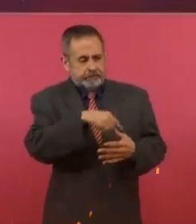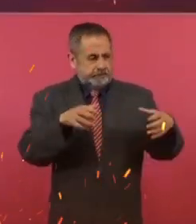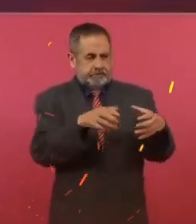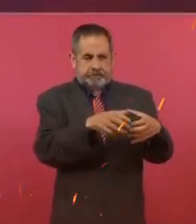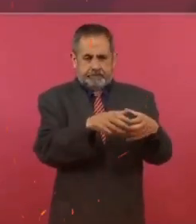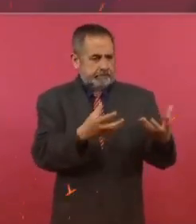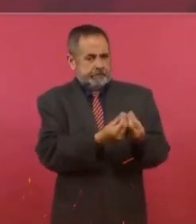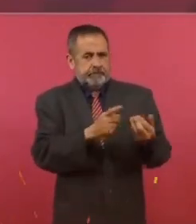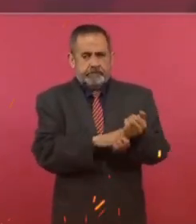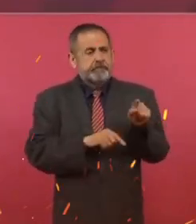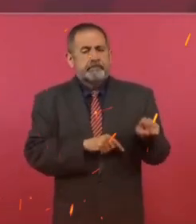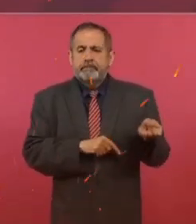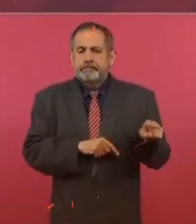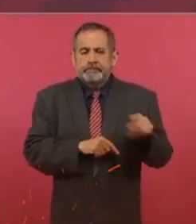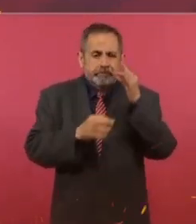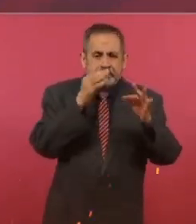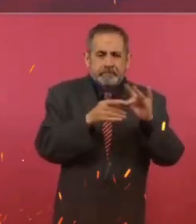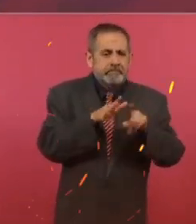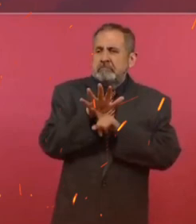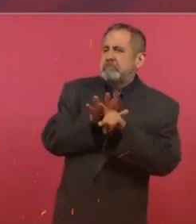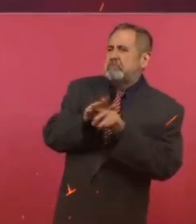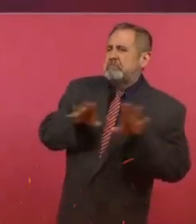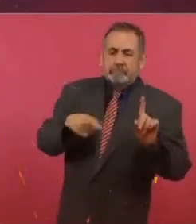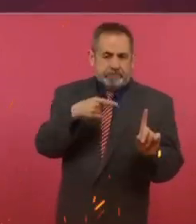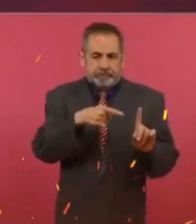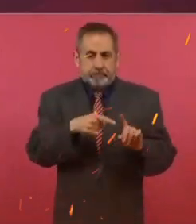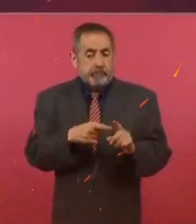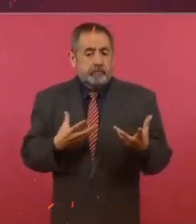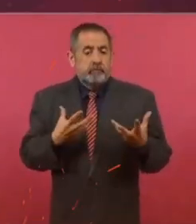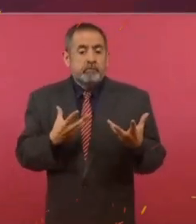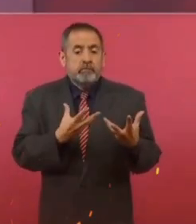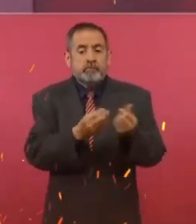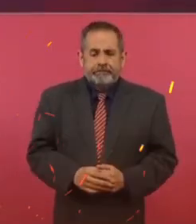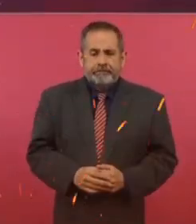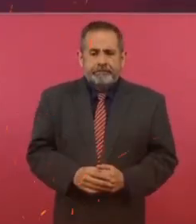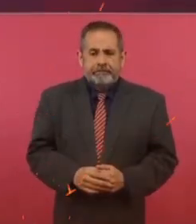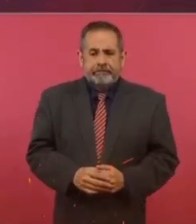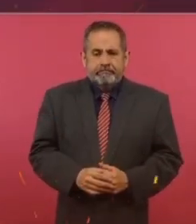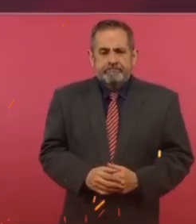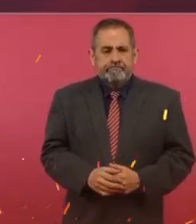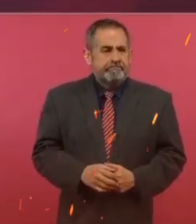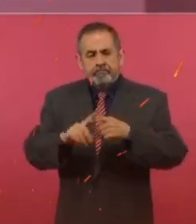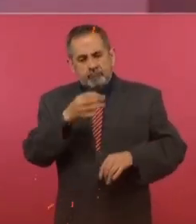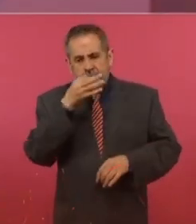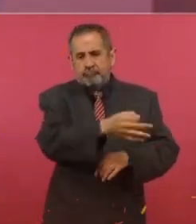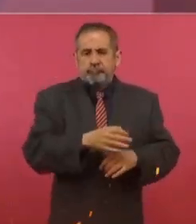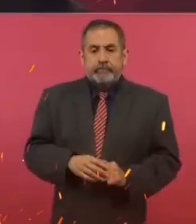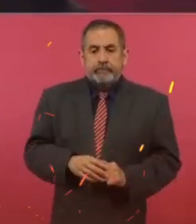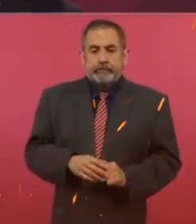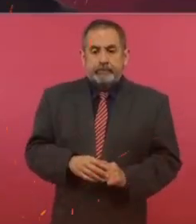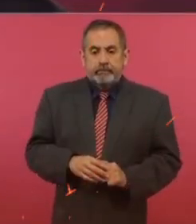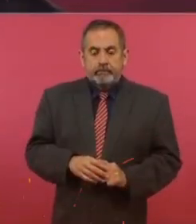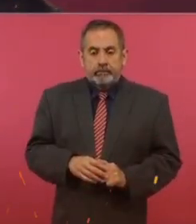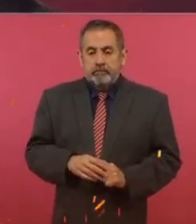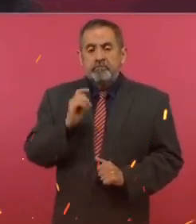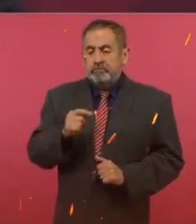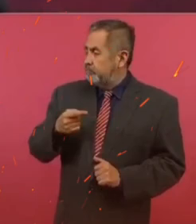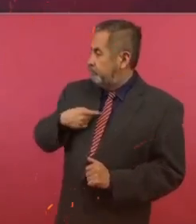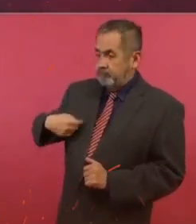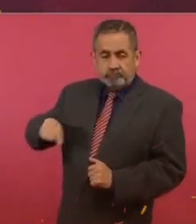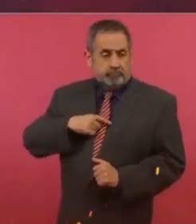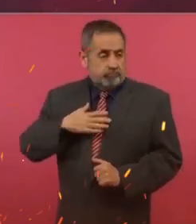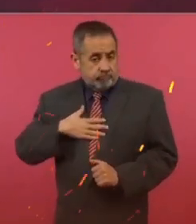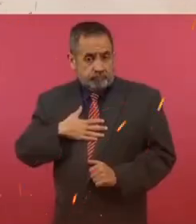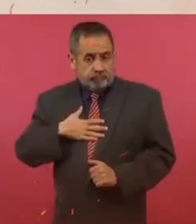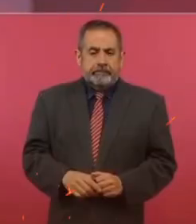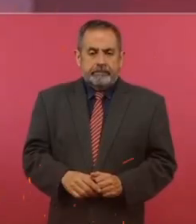gente de los medios de manipulación vinculados a Salinas de Gortari. ¿Qué les decimos? Que nosotros no actuamos